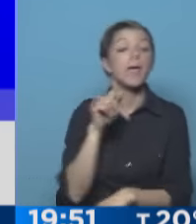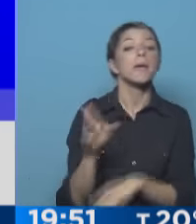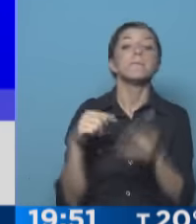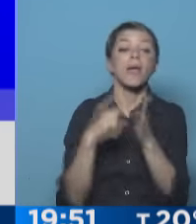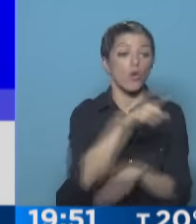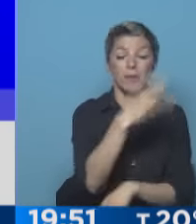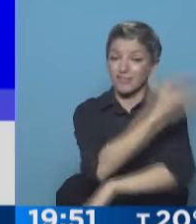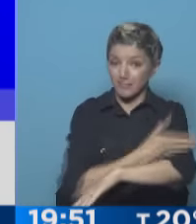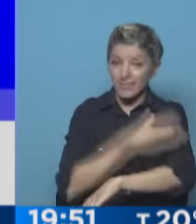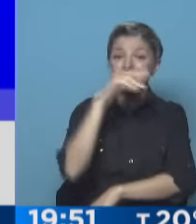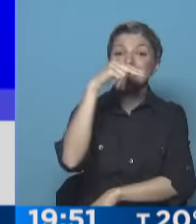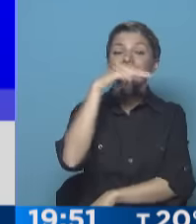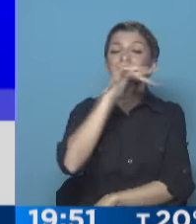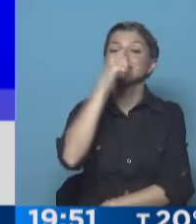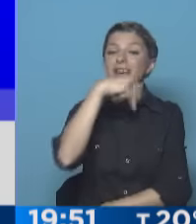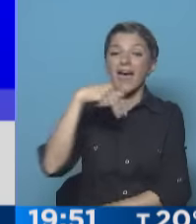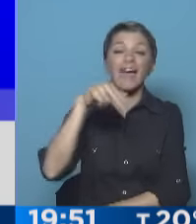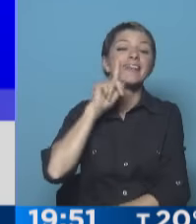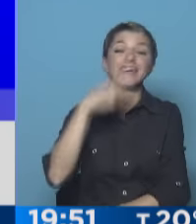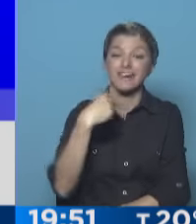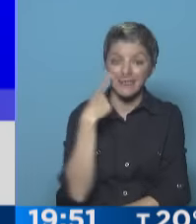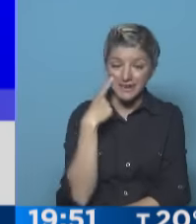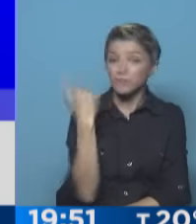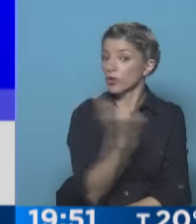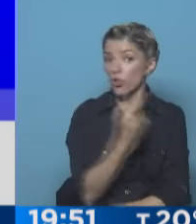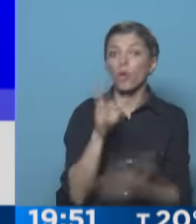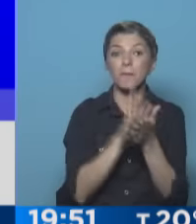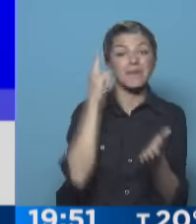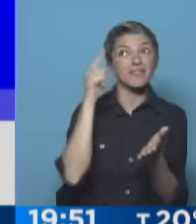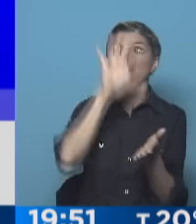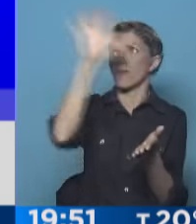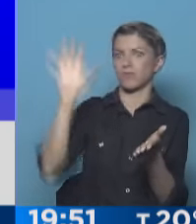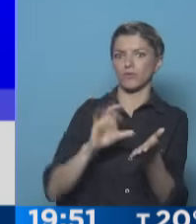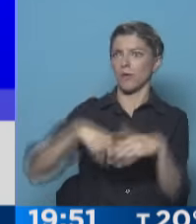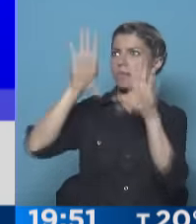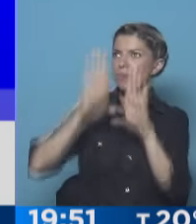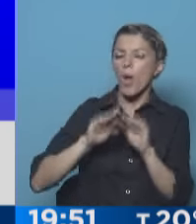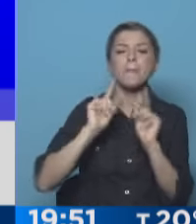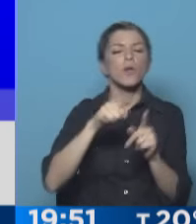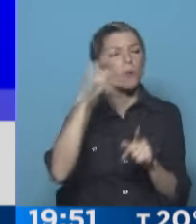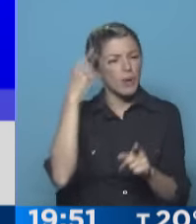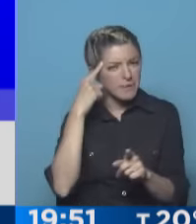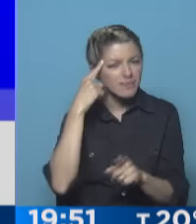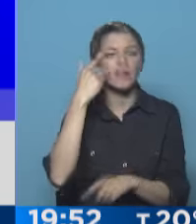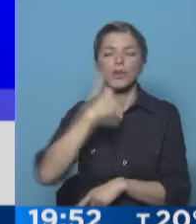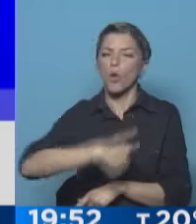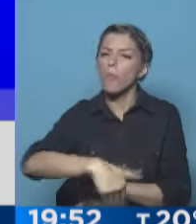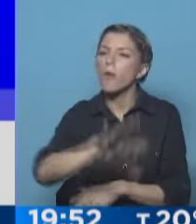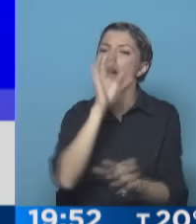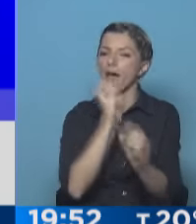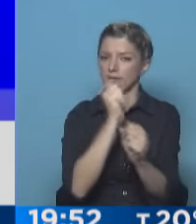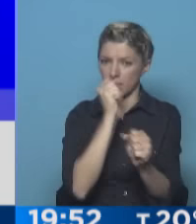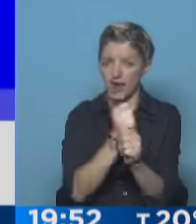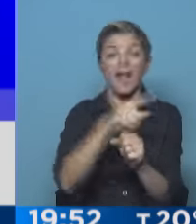Federal no solo por por el origen de ellos sino también por lo que piensan por lo que van a serc eh después del